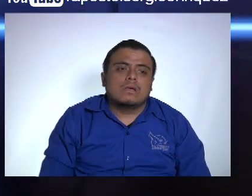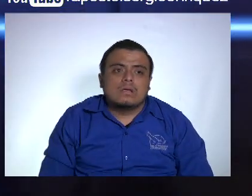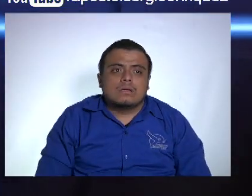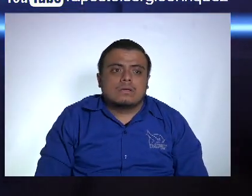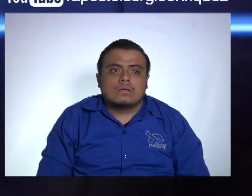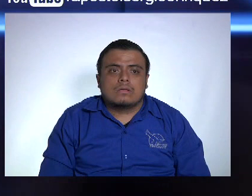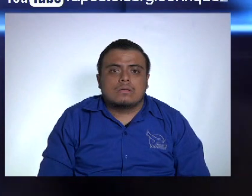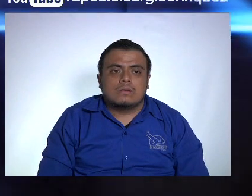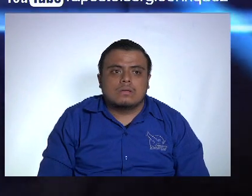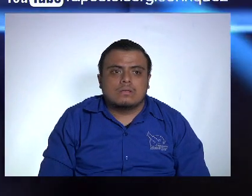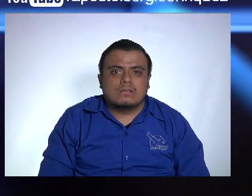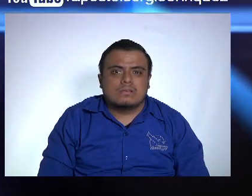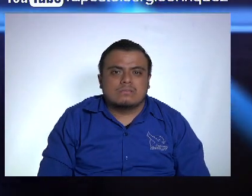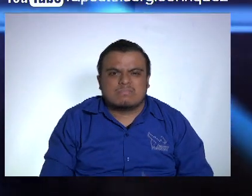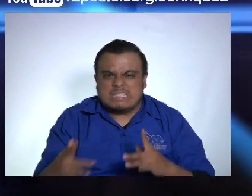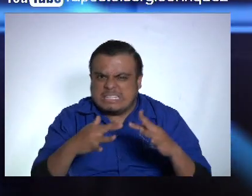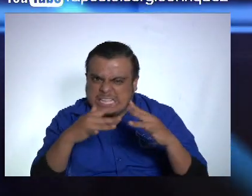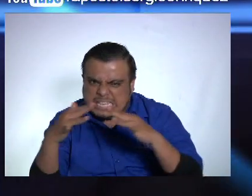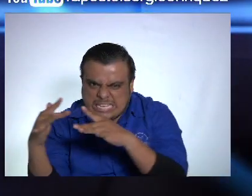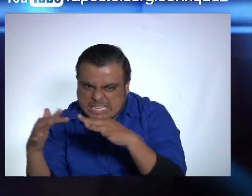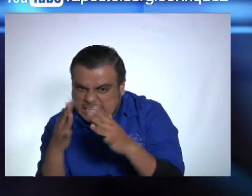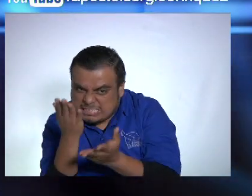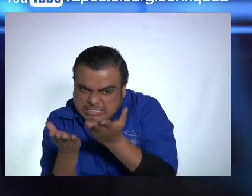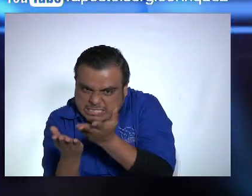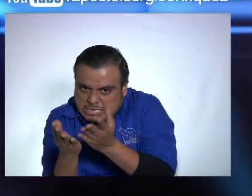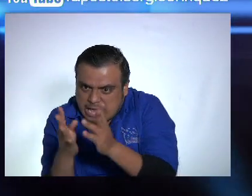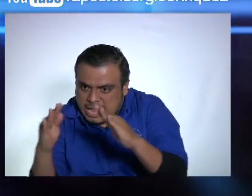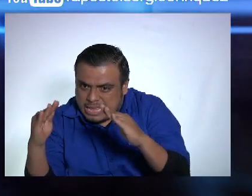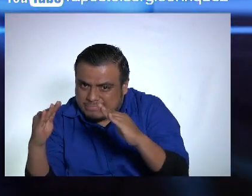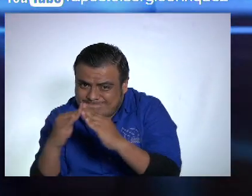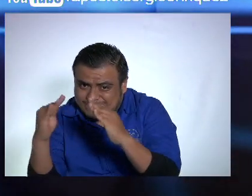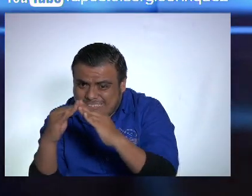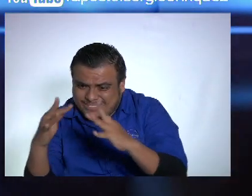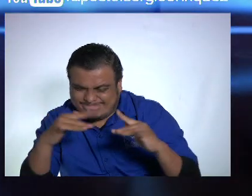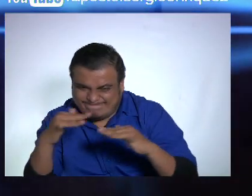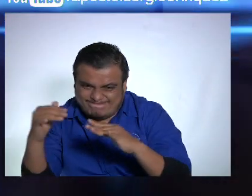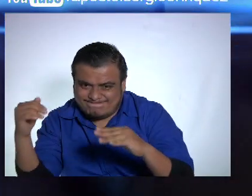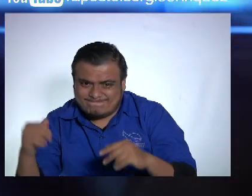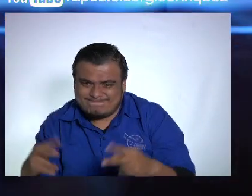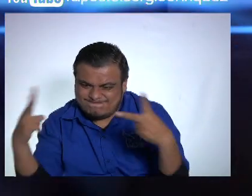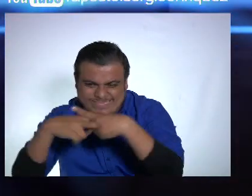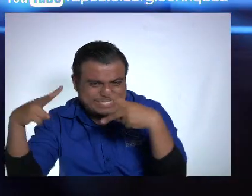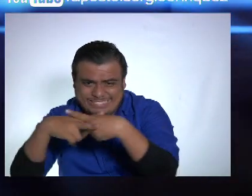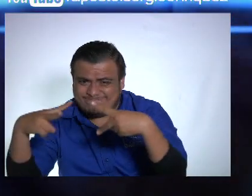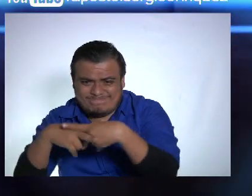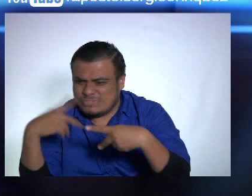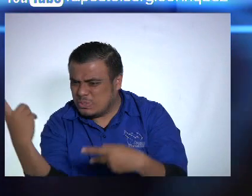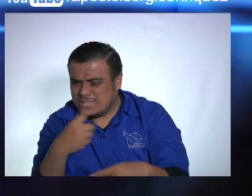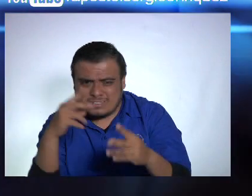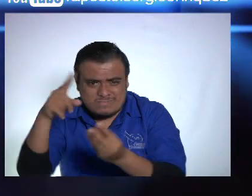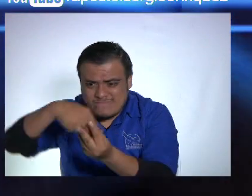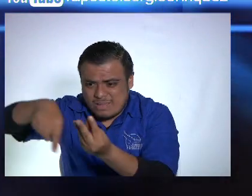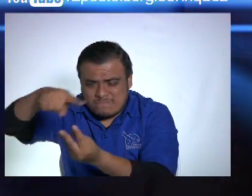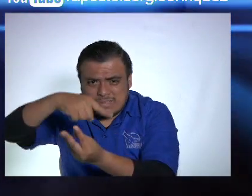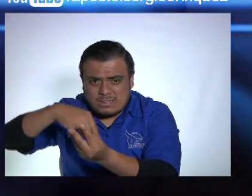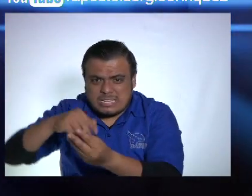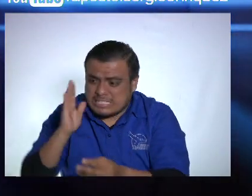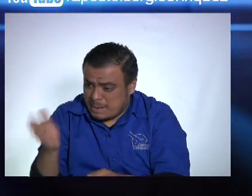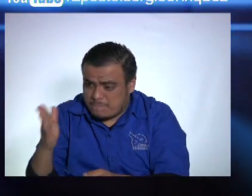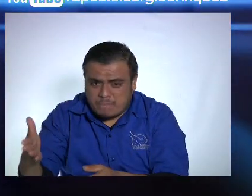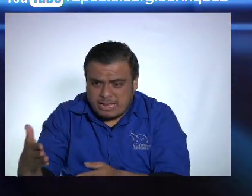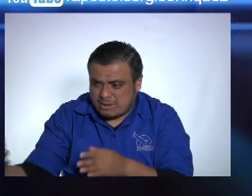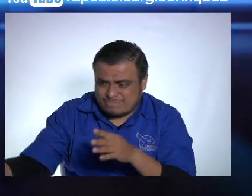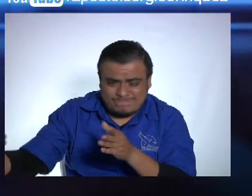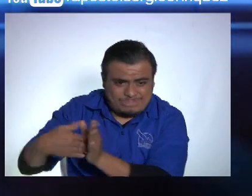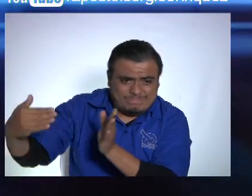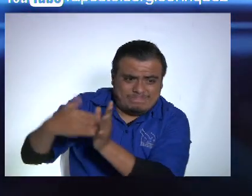Cuánta guerra no hay en nuestra casa a veces, hermano. Hasta el chucho pelea con nosotros.